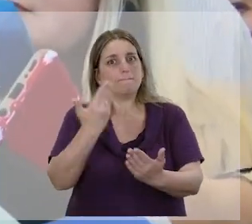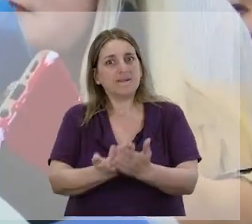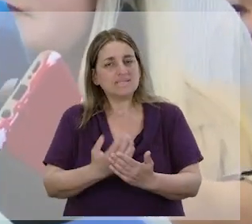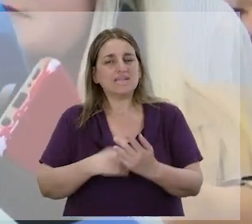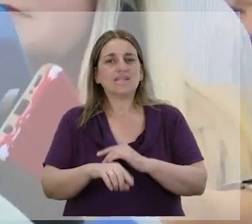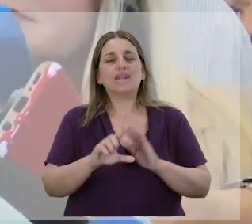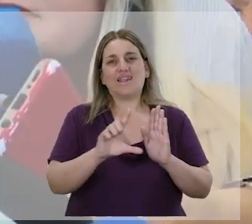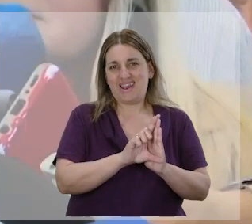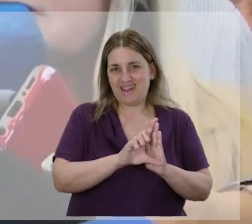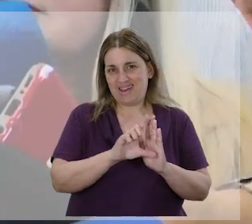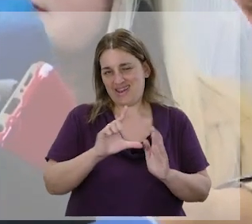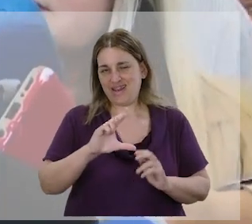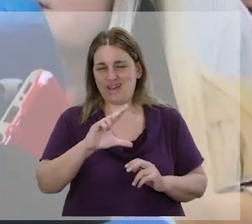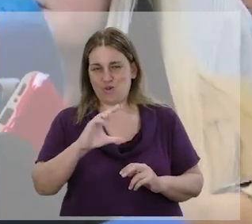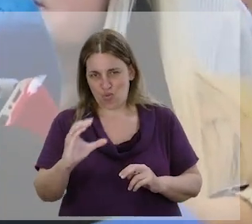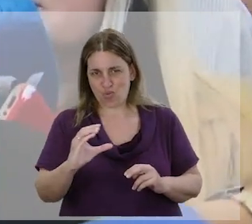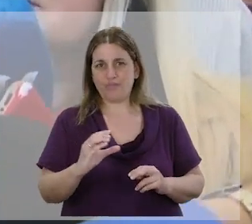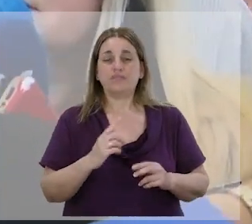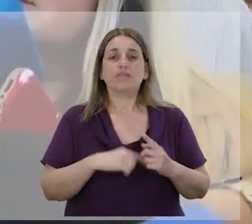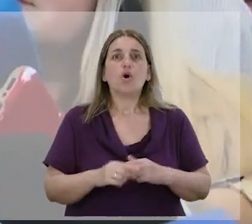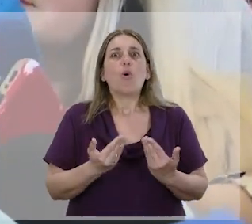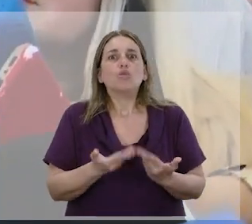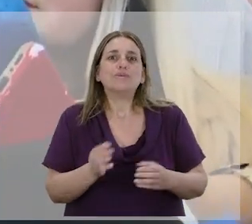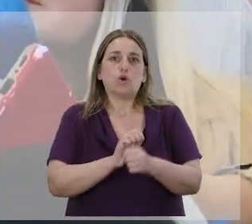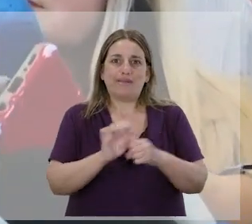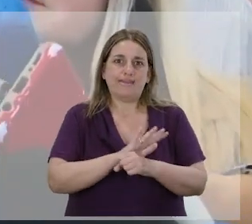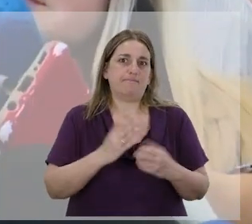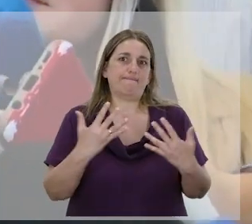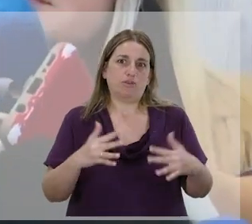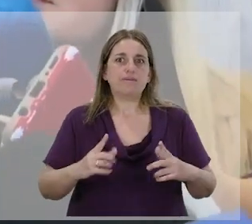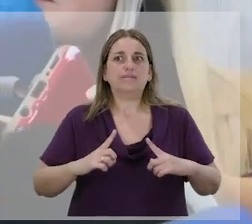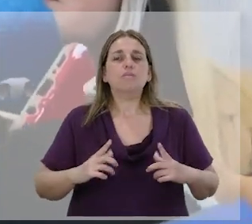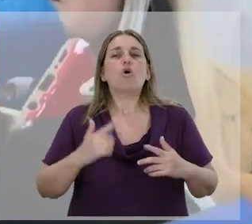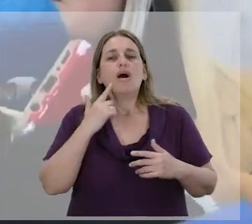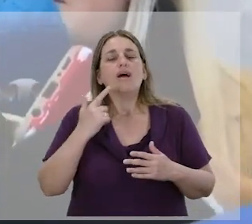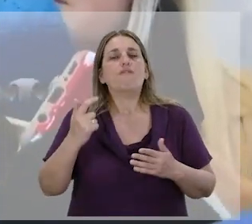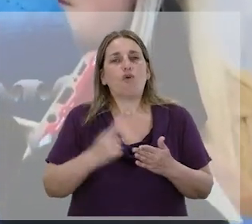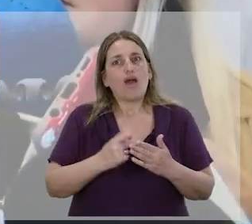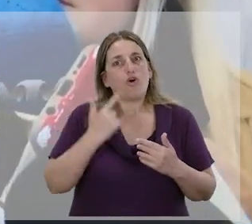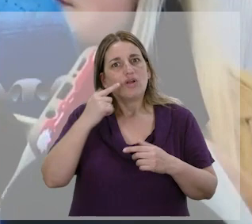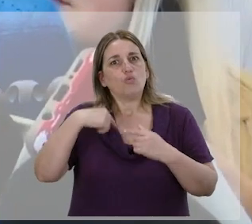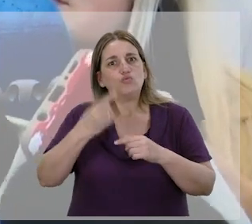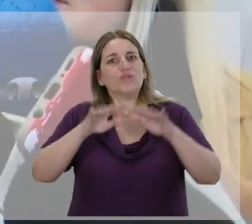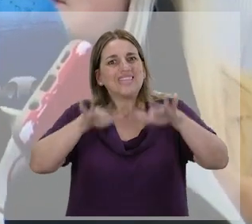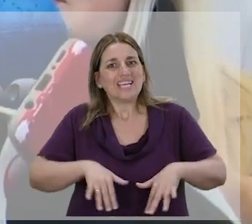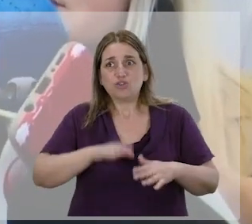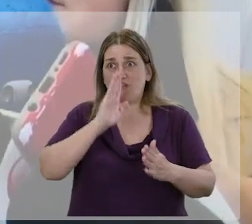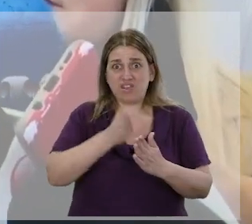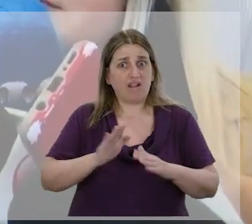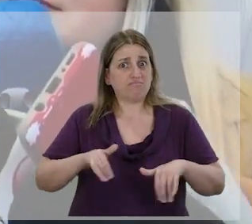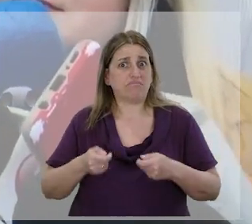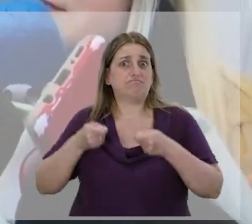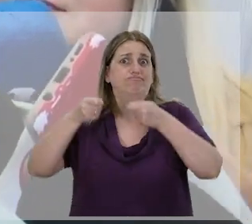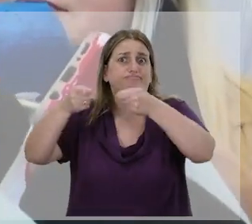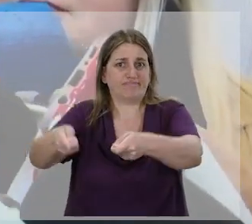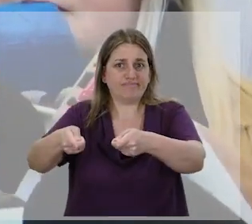ley, como estábamos con todo el tema de la pandemia y no queríamos empezar un proceso y que recién ahí se enteren, hicimos girar el texto final de la